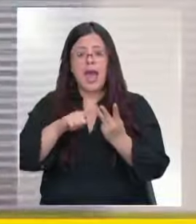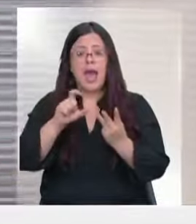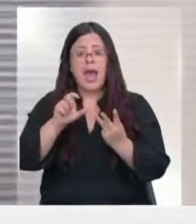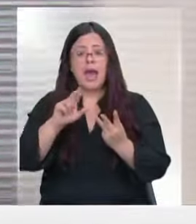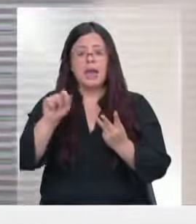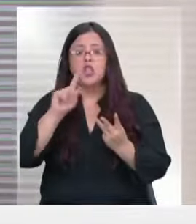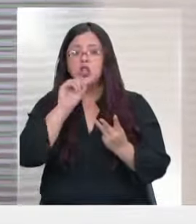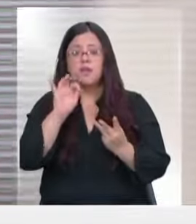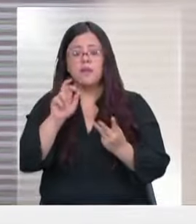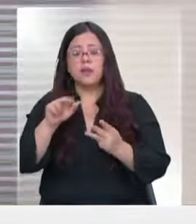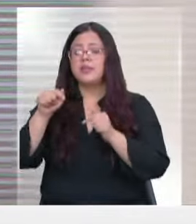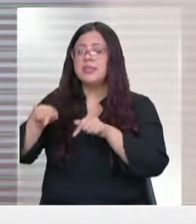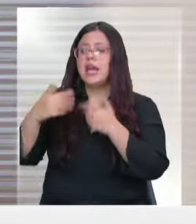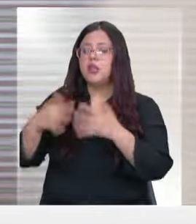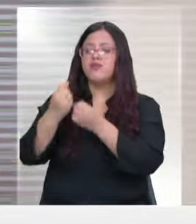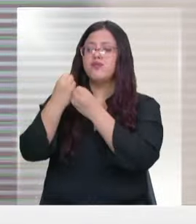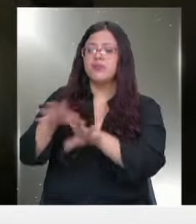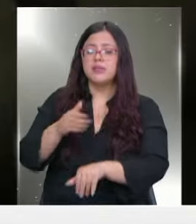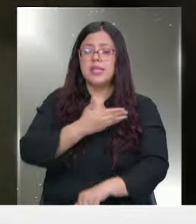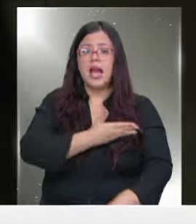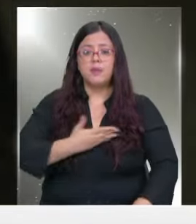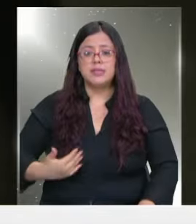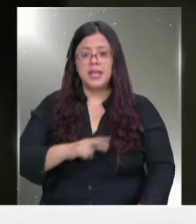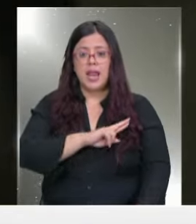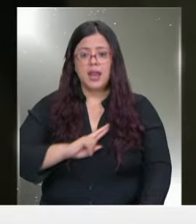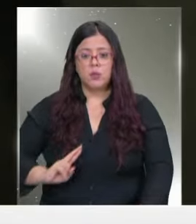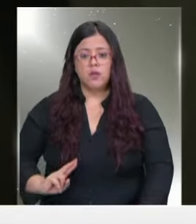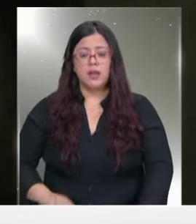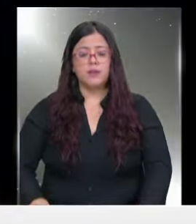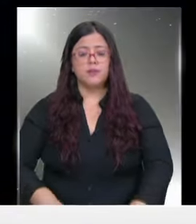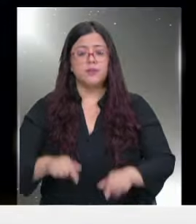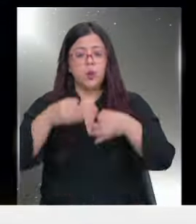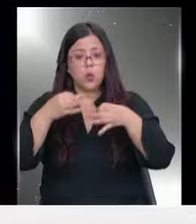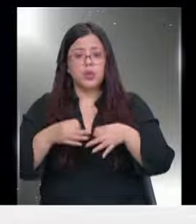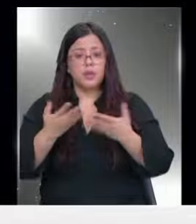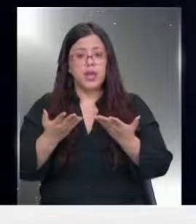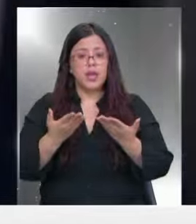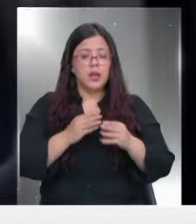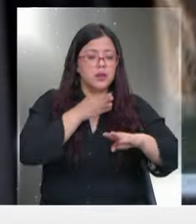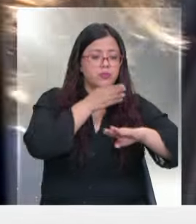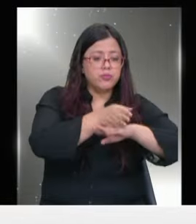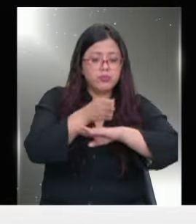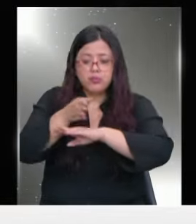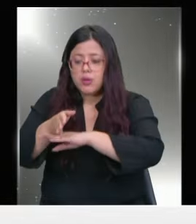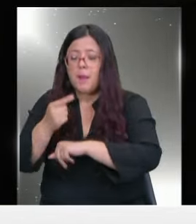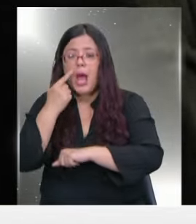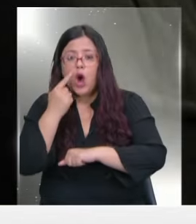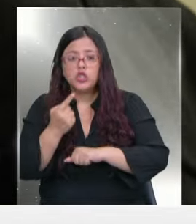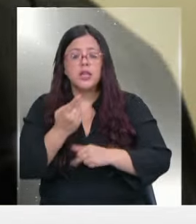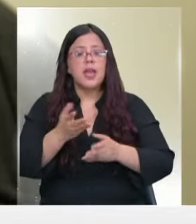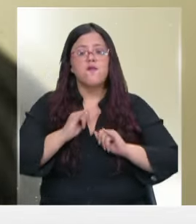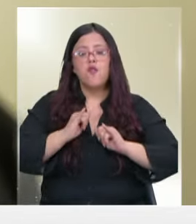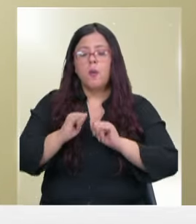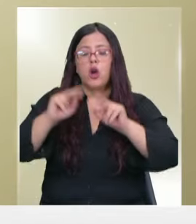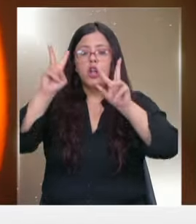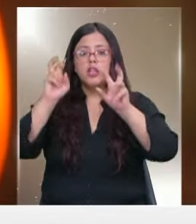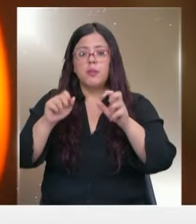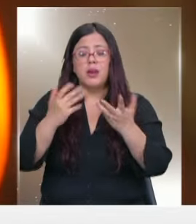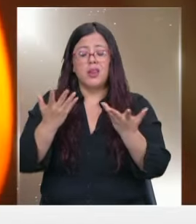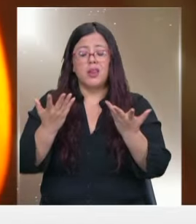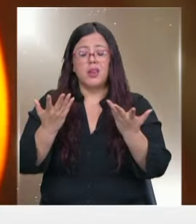presentado mi renuncia al presidente de la República. Nos desplegamos en distintos frentes para conocer más detalles en torno al